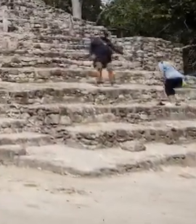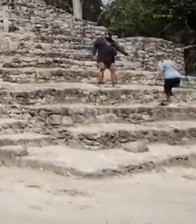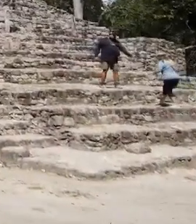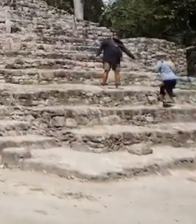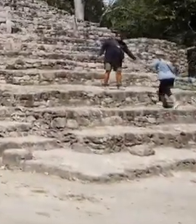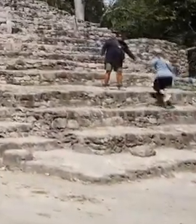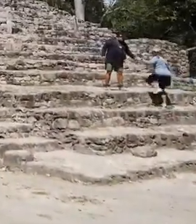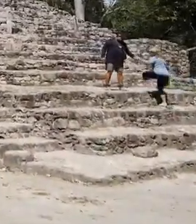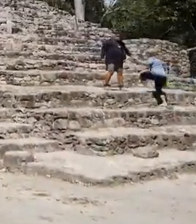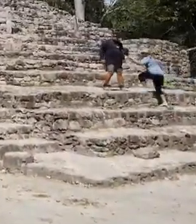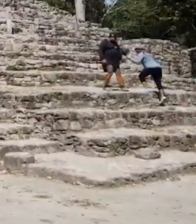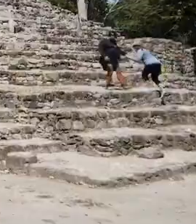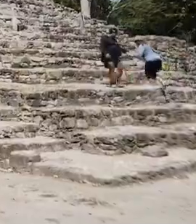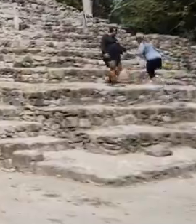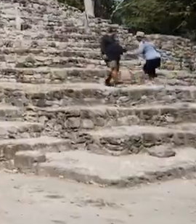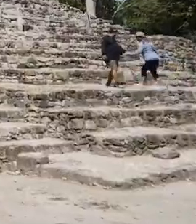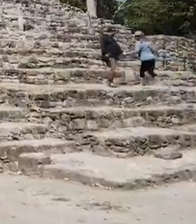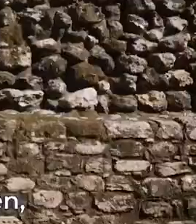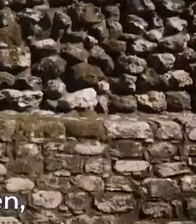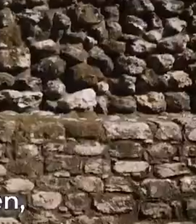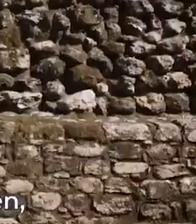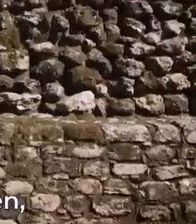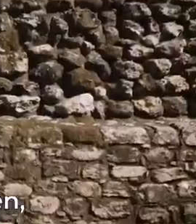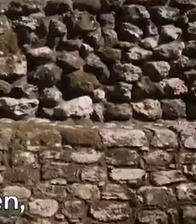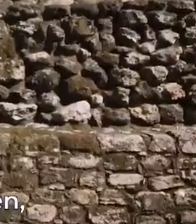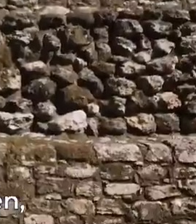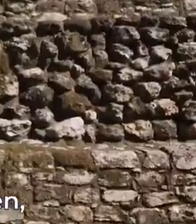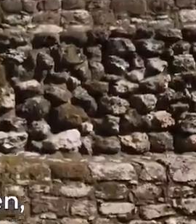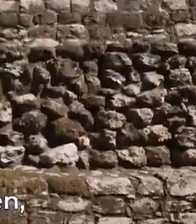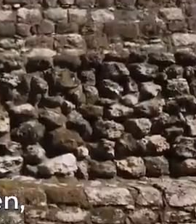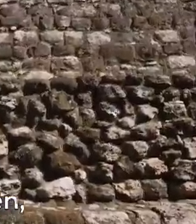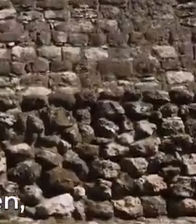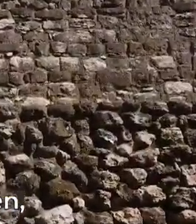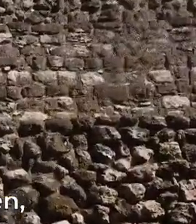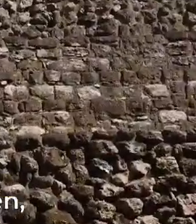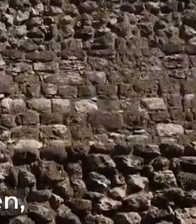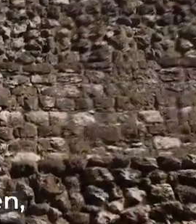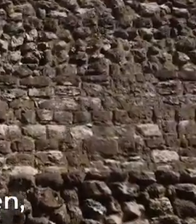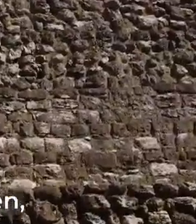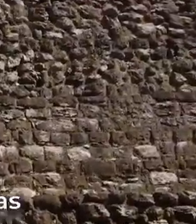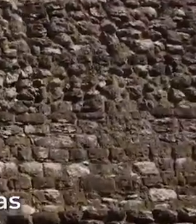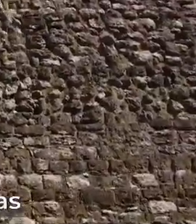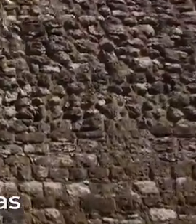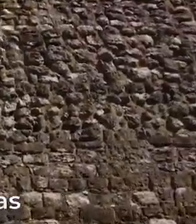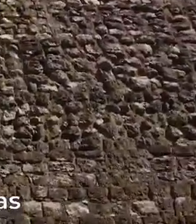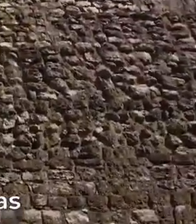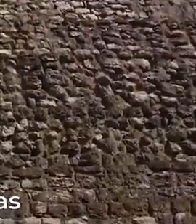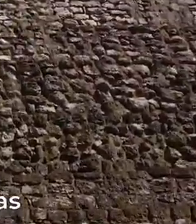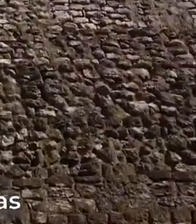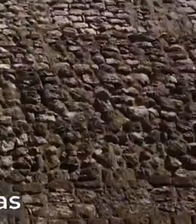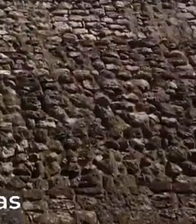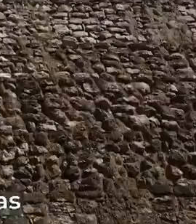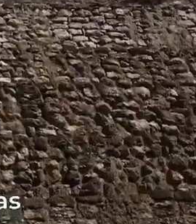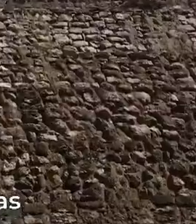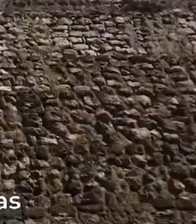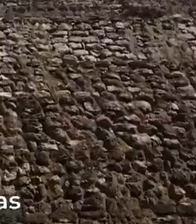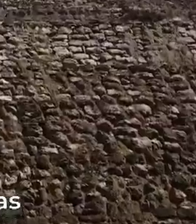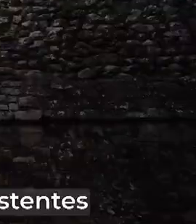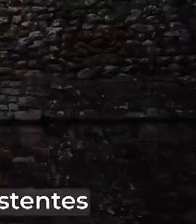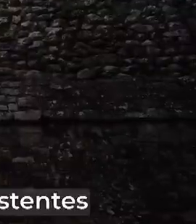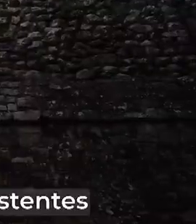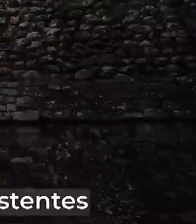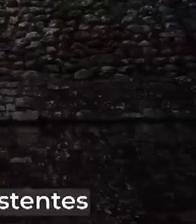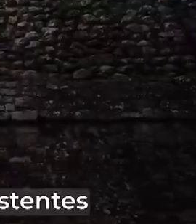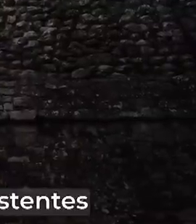Guatemala y el norte de Belice, en lo que se ha denominado estilo petén, caracterizado por esquinas redondeadas